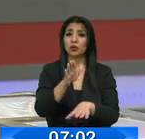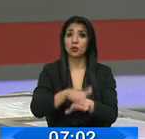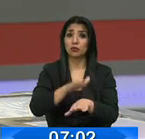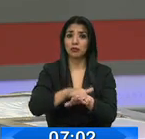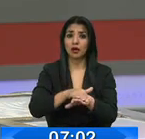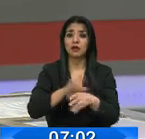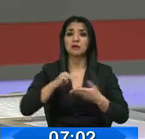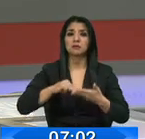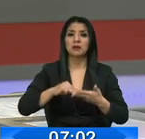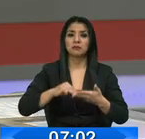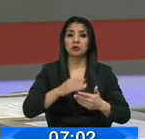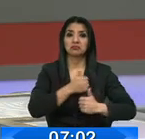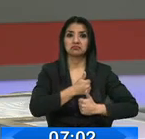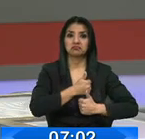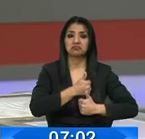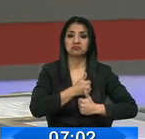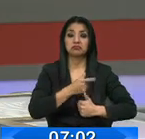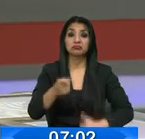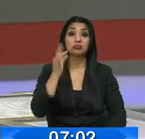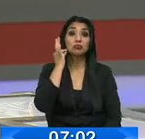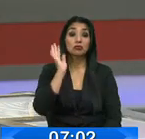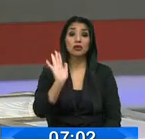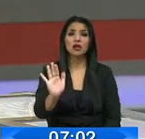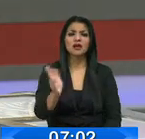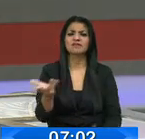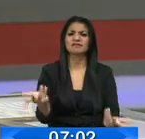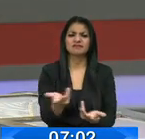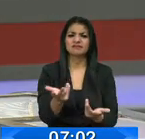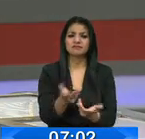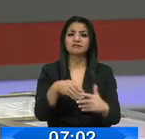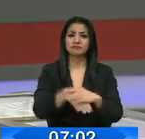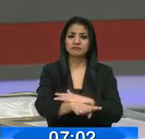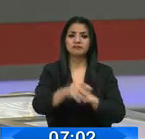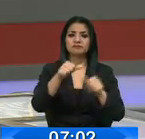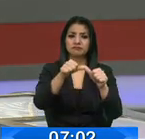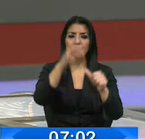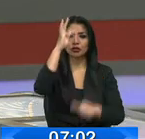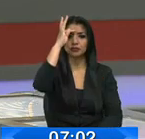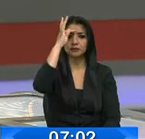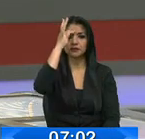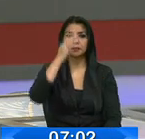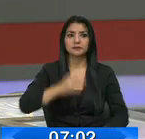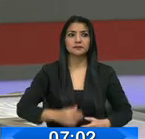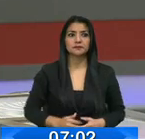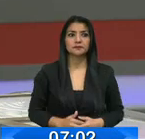miembro de la Armada Nacional. La mujer está asilada en una casa de asistencia. Veamos.